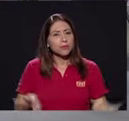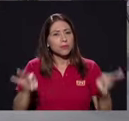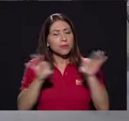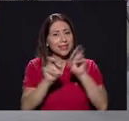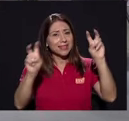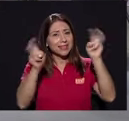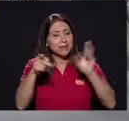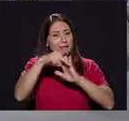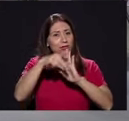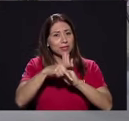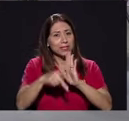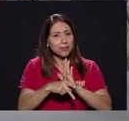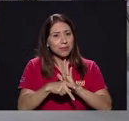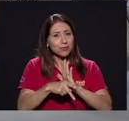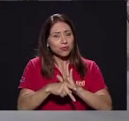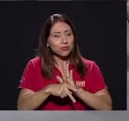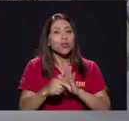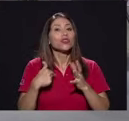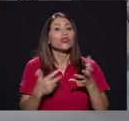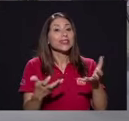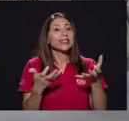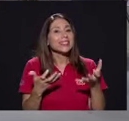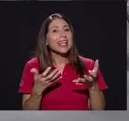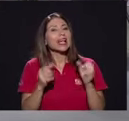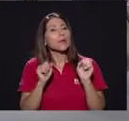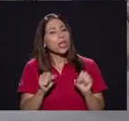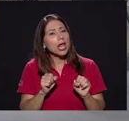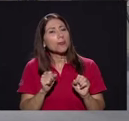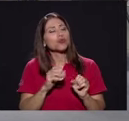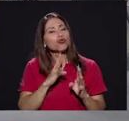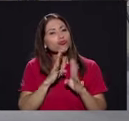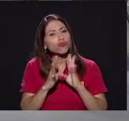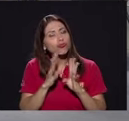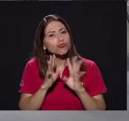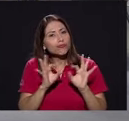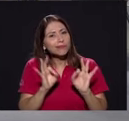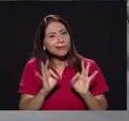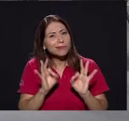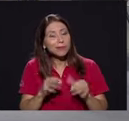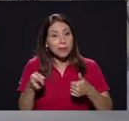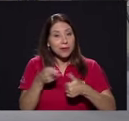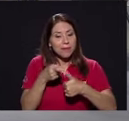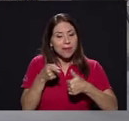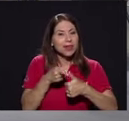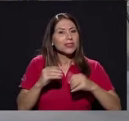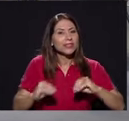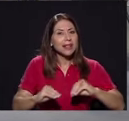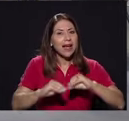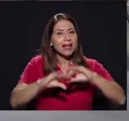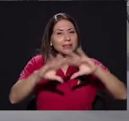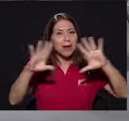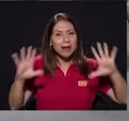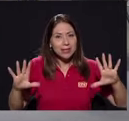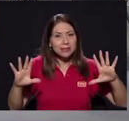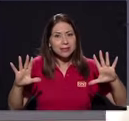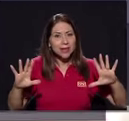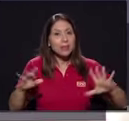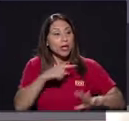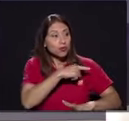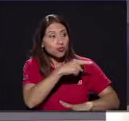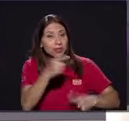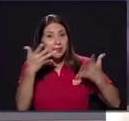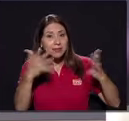importante el tema de los principios, por eso quisiera que nos detuviéramos un poco en cada uno de ellos. El primero es el de transparencia.